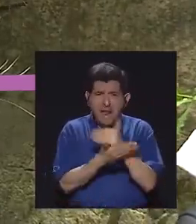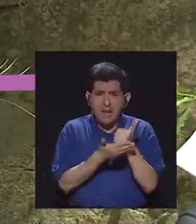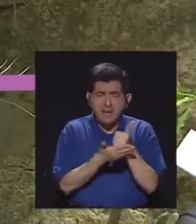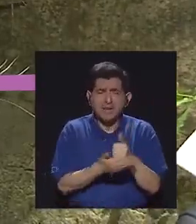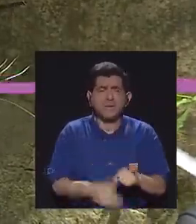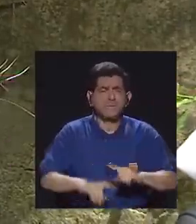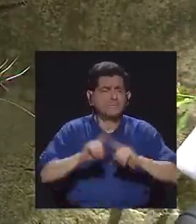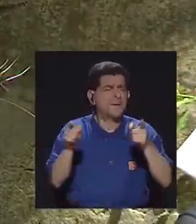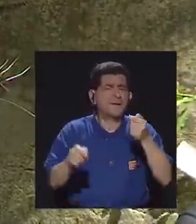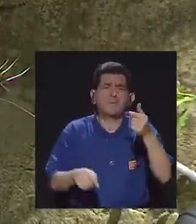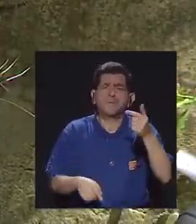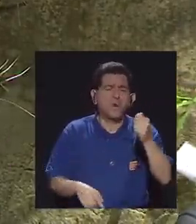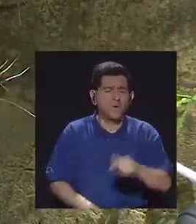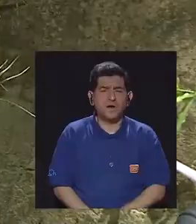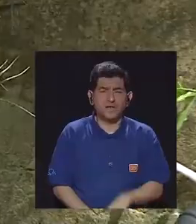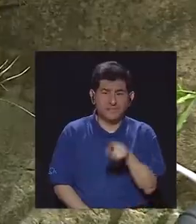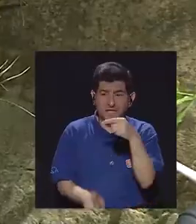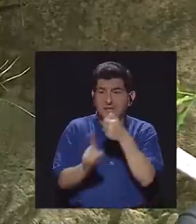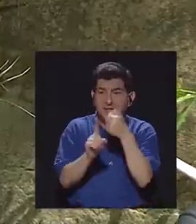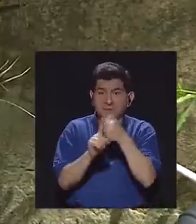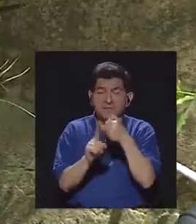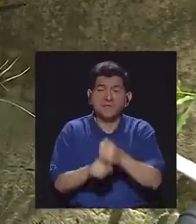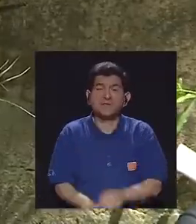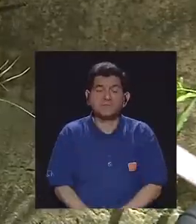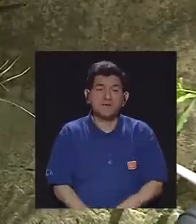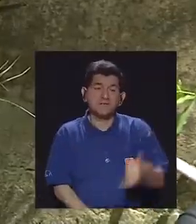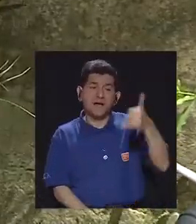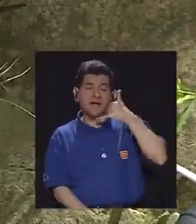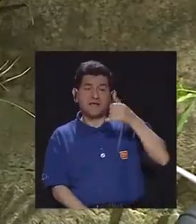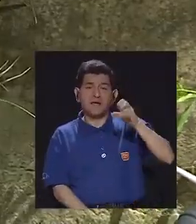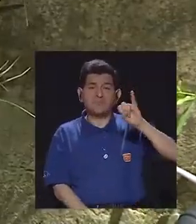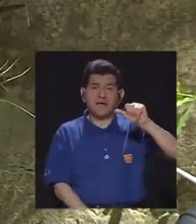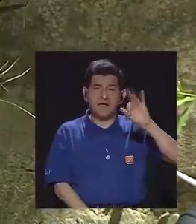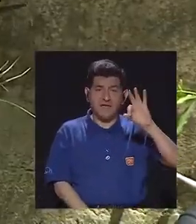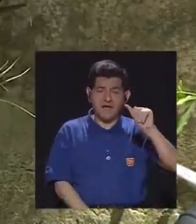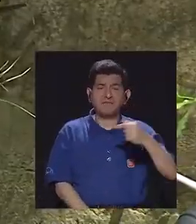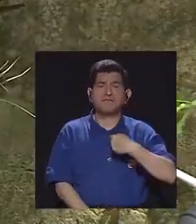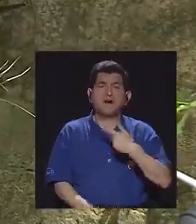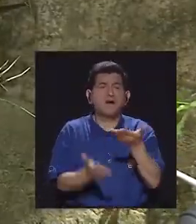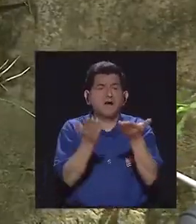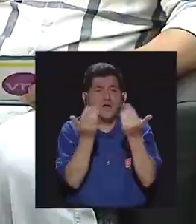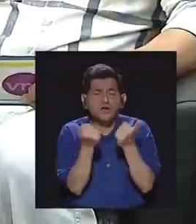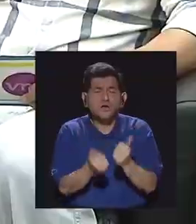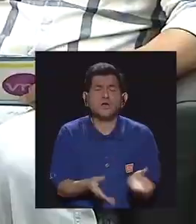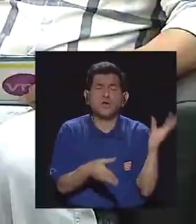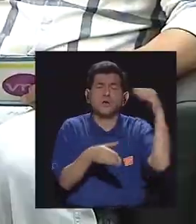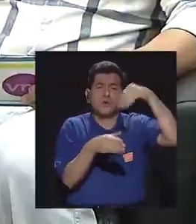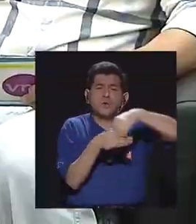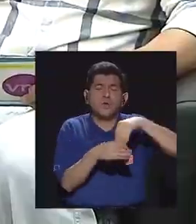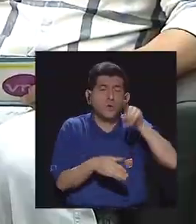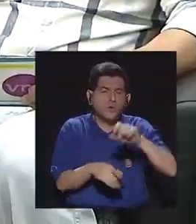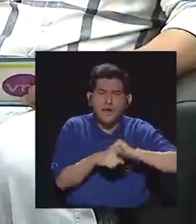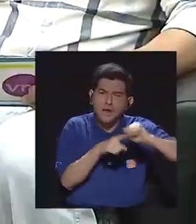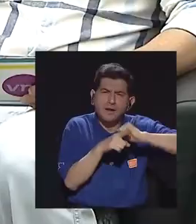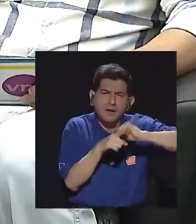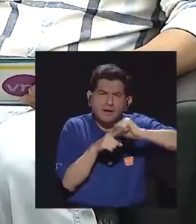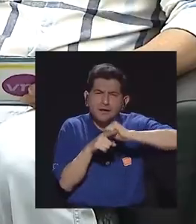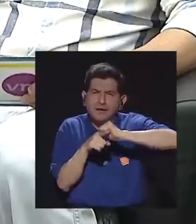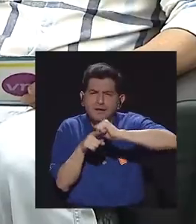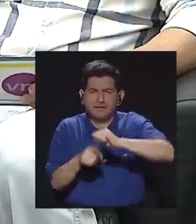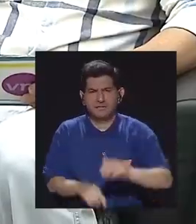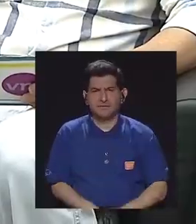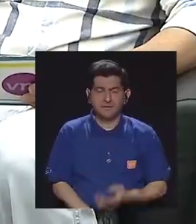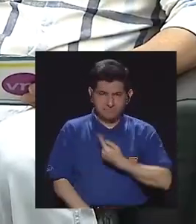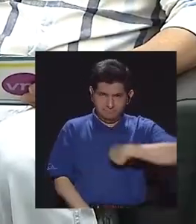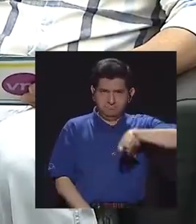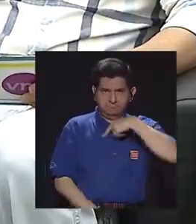que, muchas veces son ellas mismas las que llaman al IAFA, que yo me quiero incluir en esas capacitaciones,